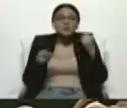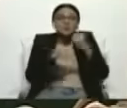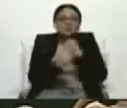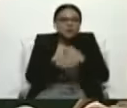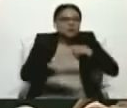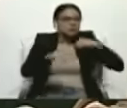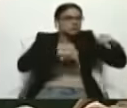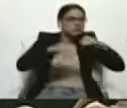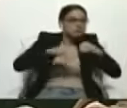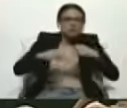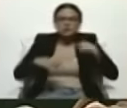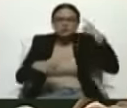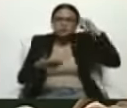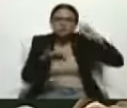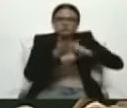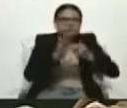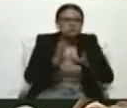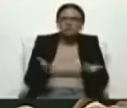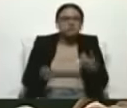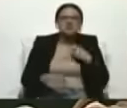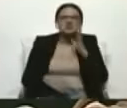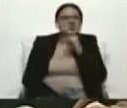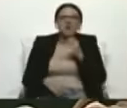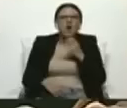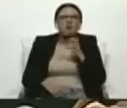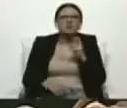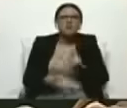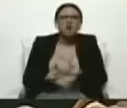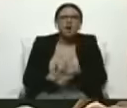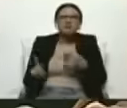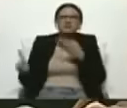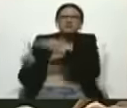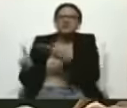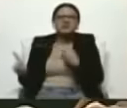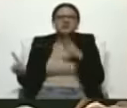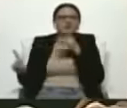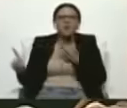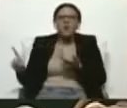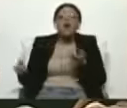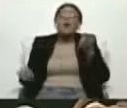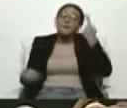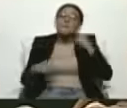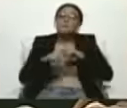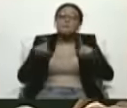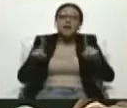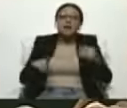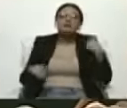en lo personal. Pero le hicieron mucho daño a su país, ¿vale? Le hicieron mucho daño a su país.